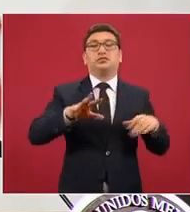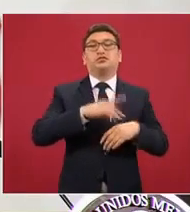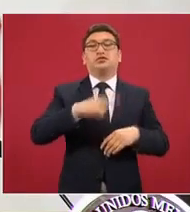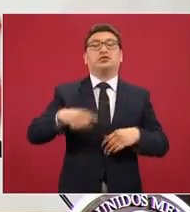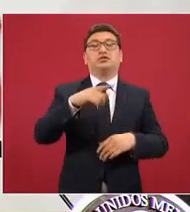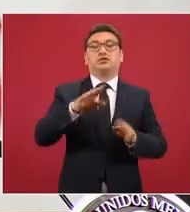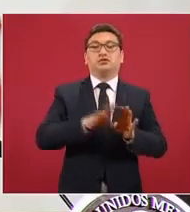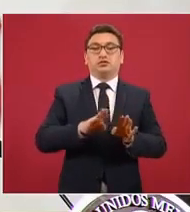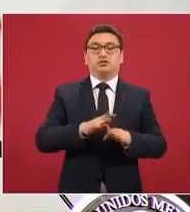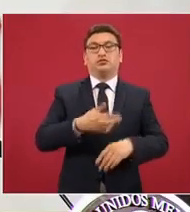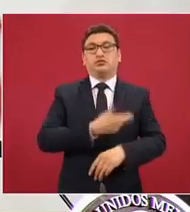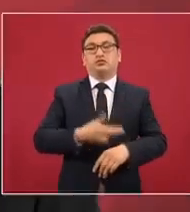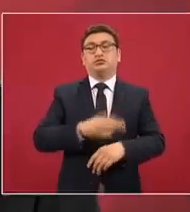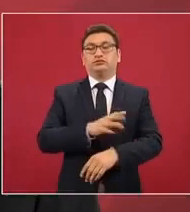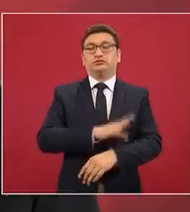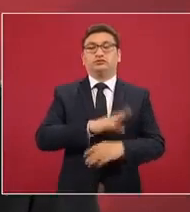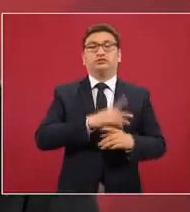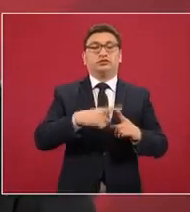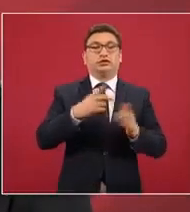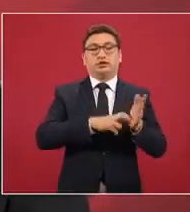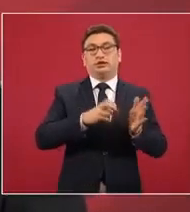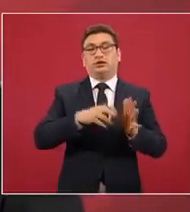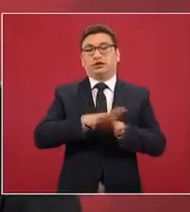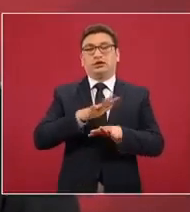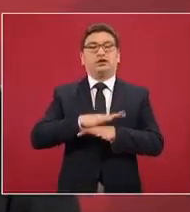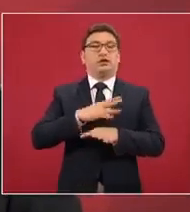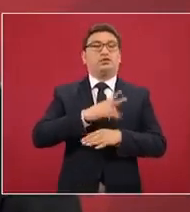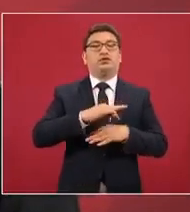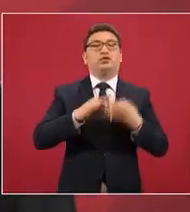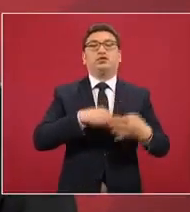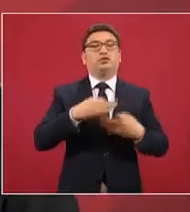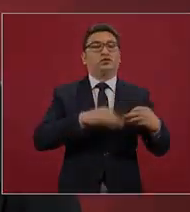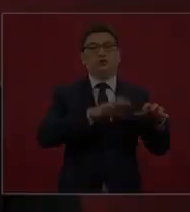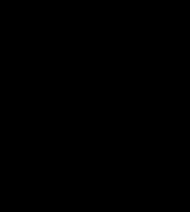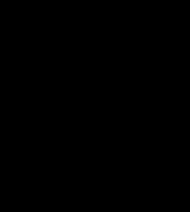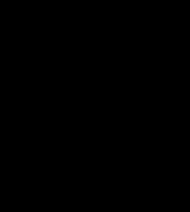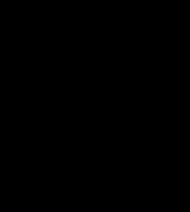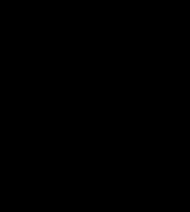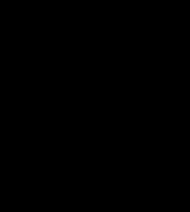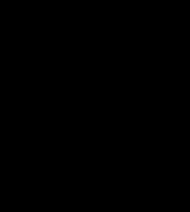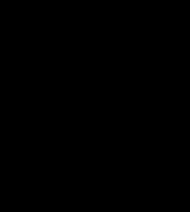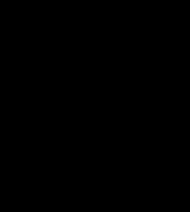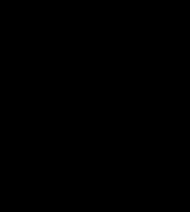la llamada reforma energética, todos 8, 10 años.